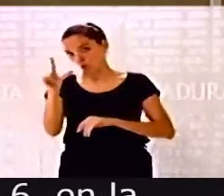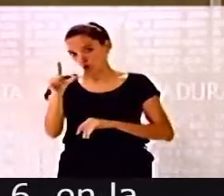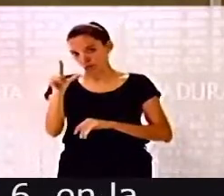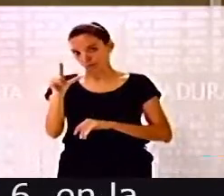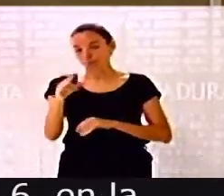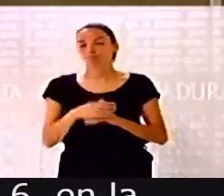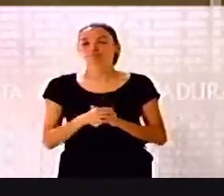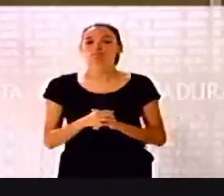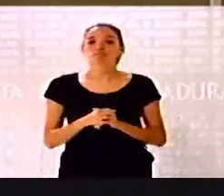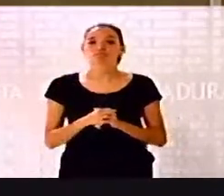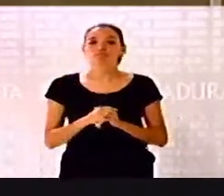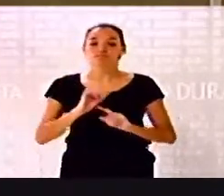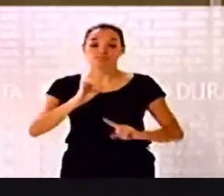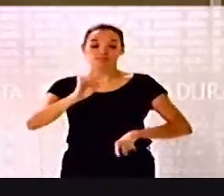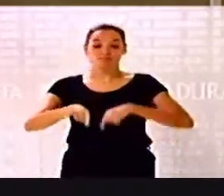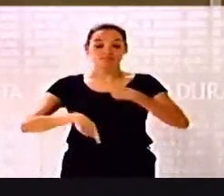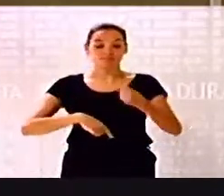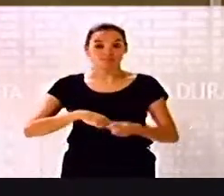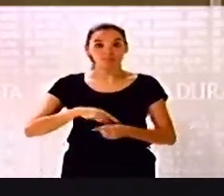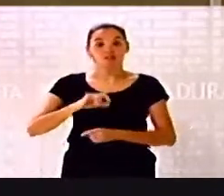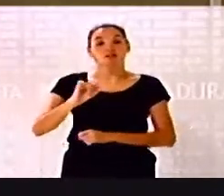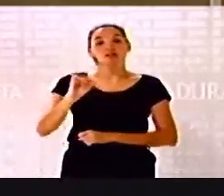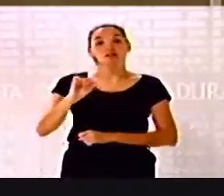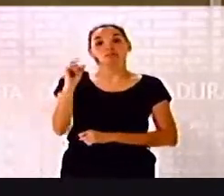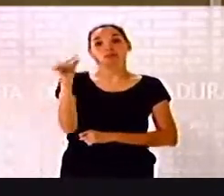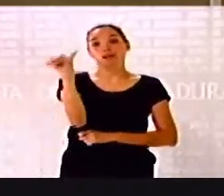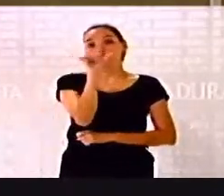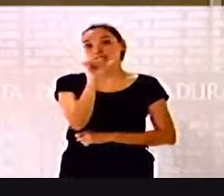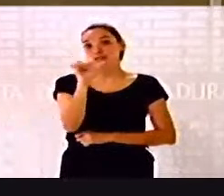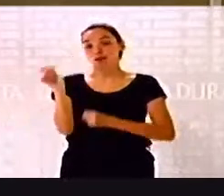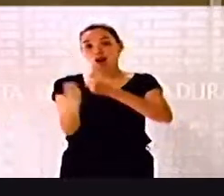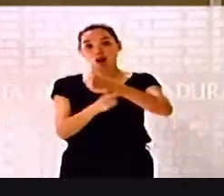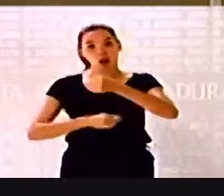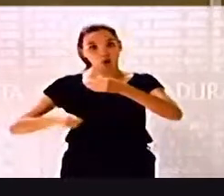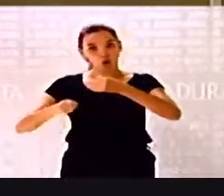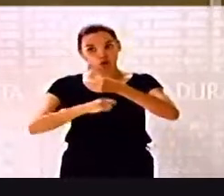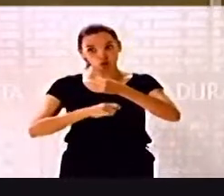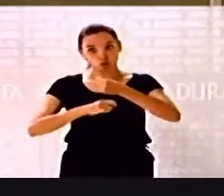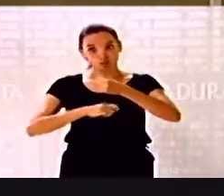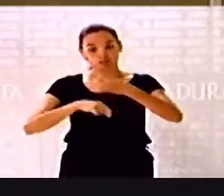En la primera semana de agosto, en la semana del 3 de agosto,